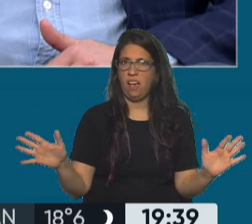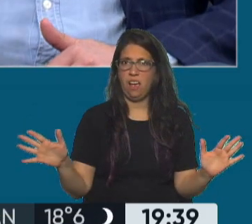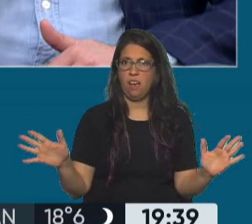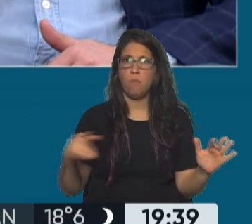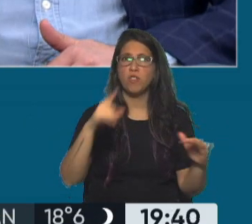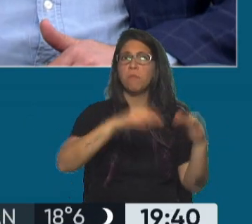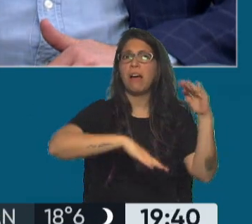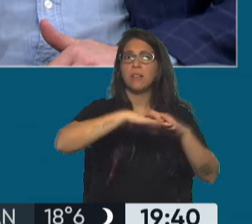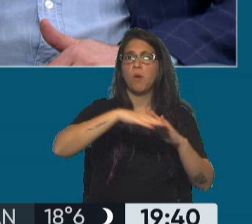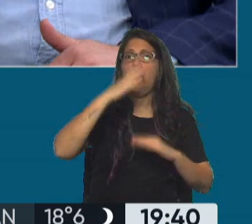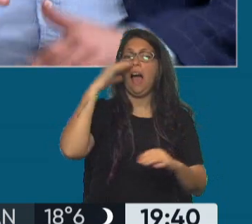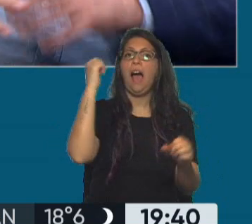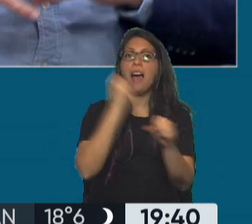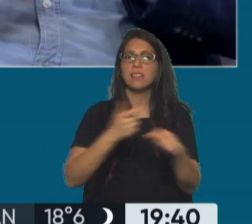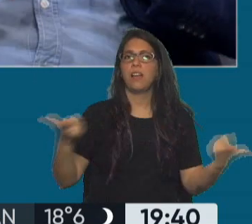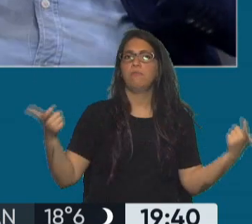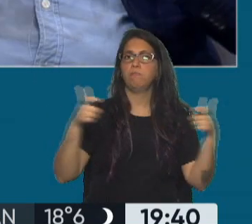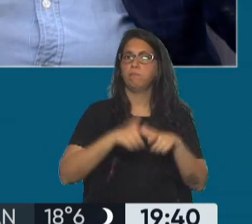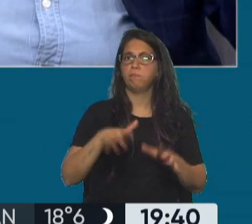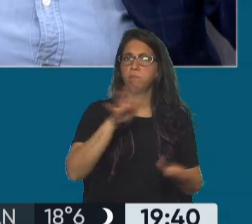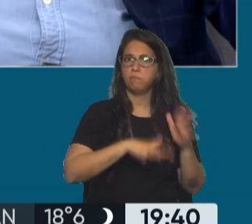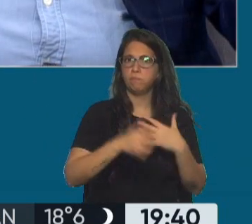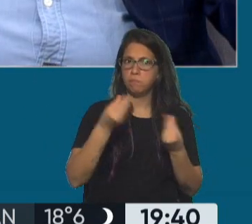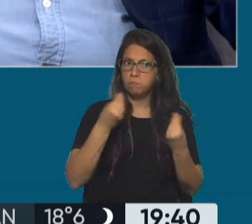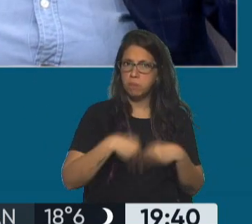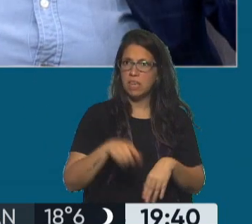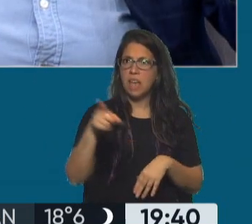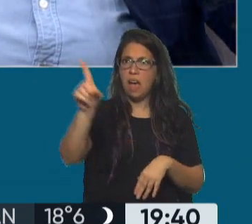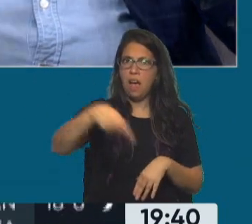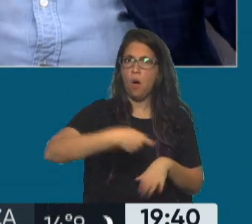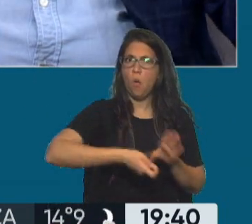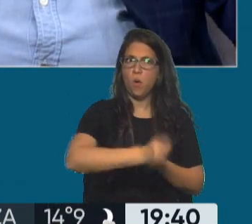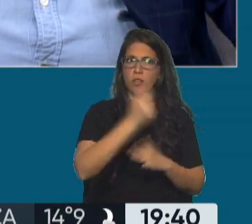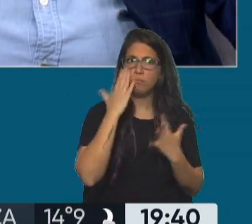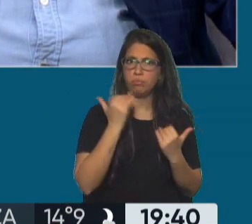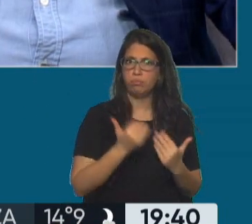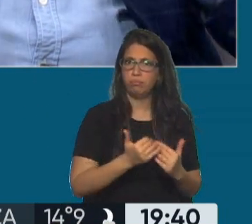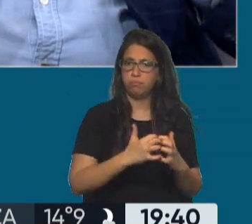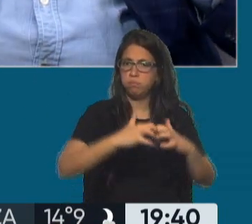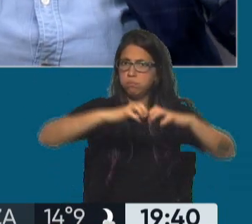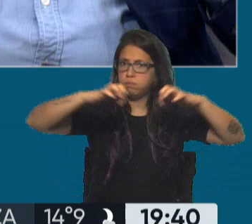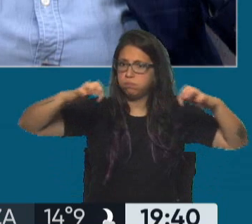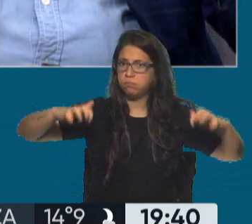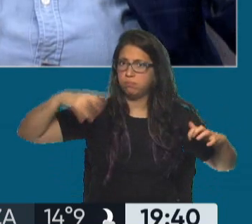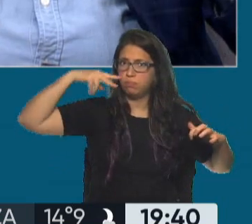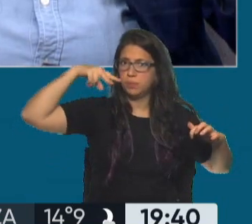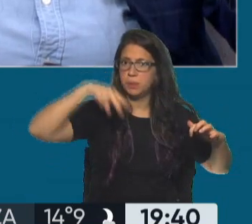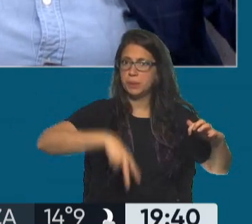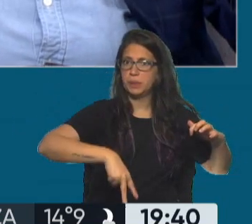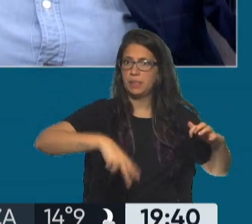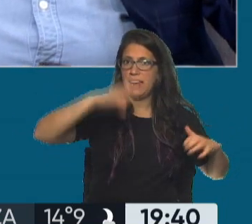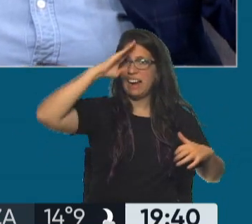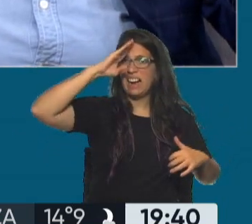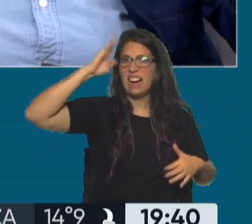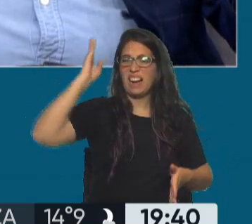cámara empieza a juzgar, se abre como una caja de Pandora y empiezan a juzgar, es decir, los represores no eran